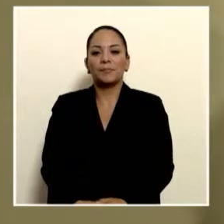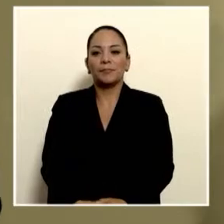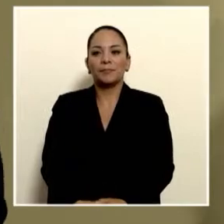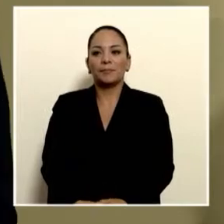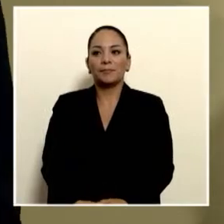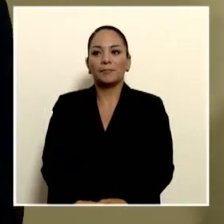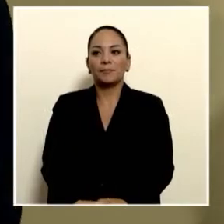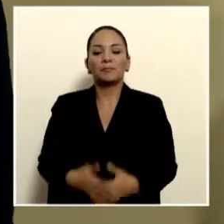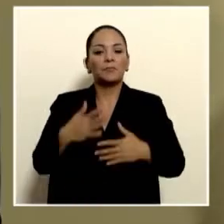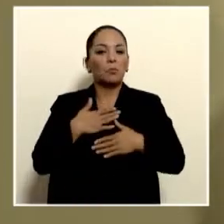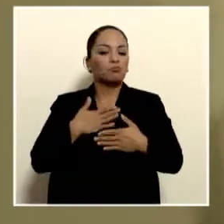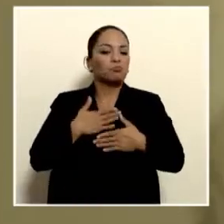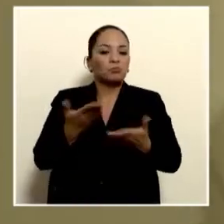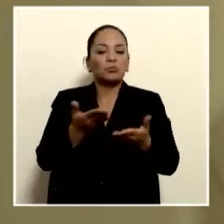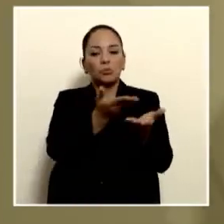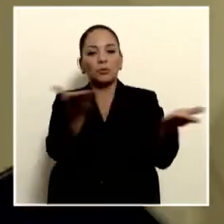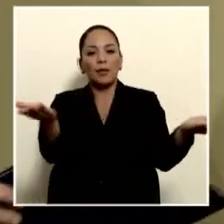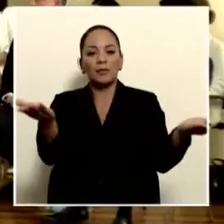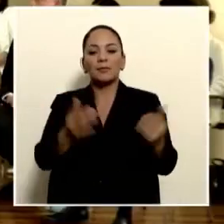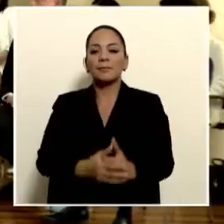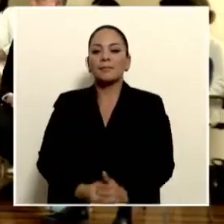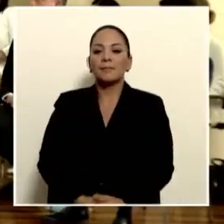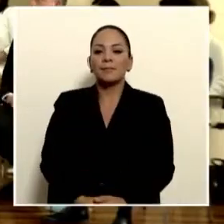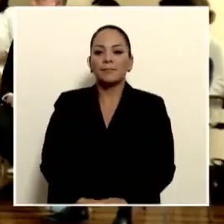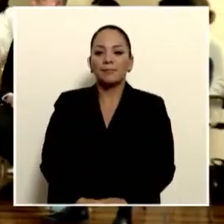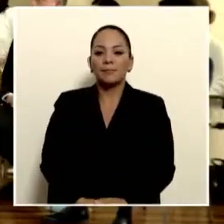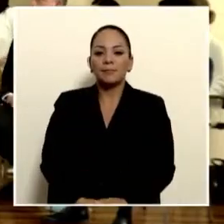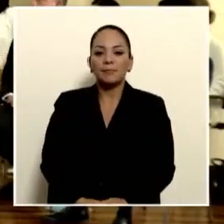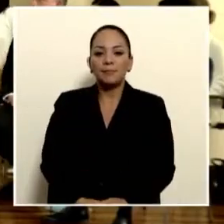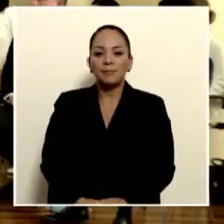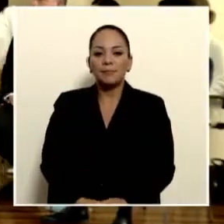Quedo a las órdenes de ustedes, señoras y señores.